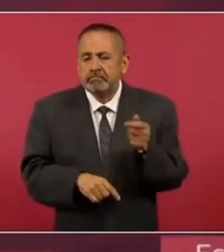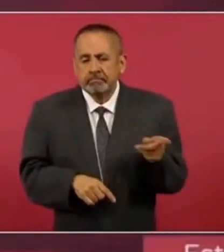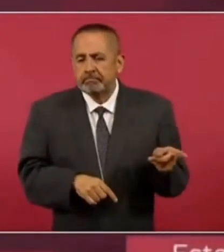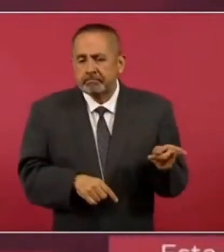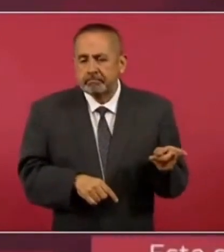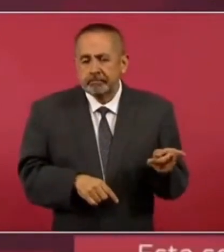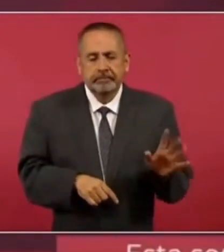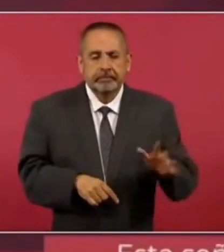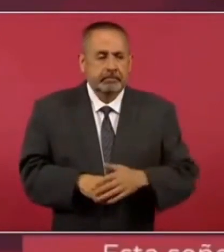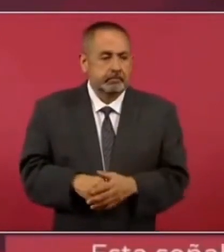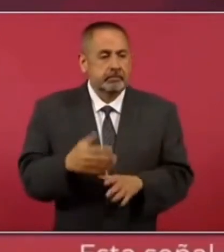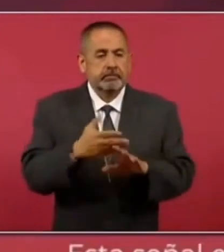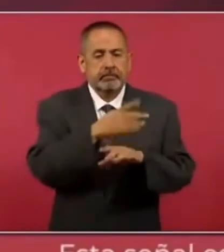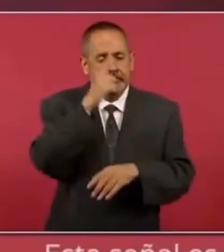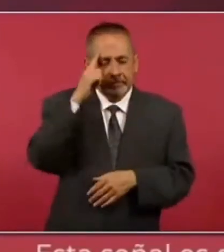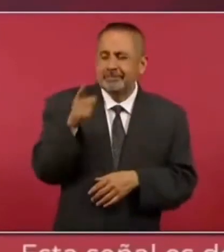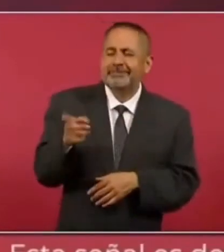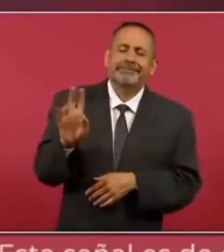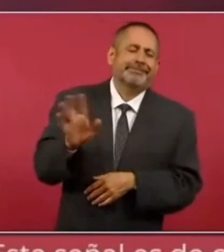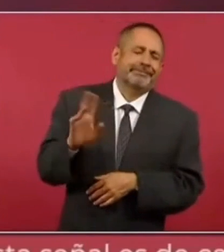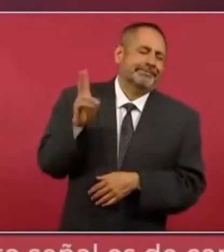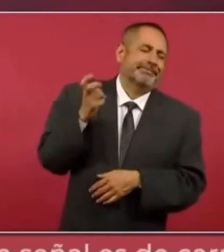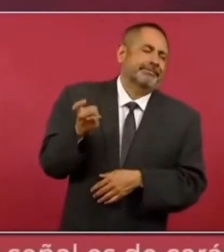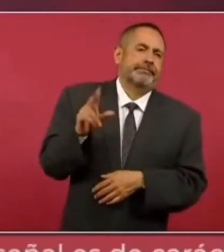ese no era el problema